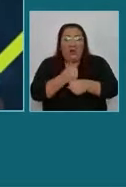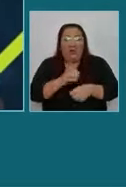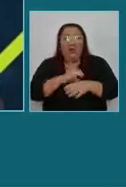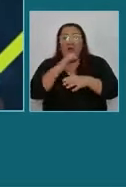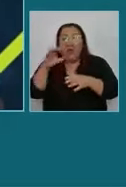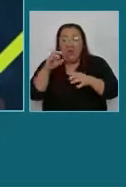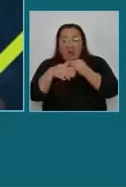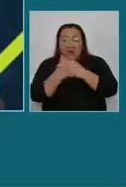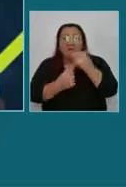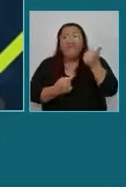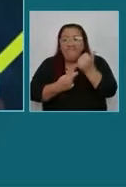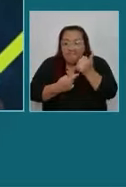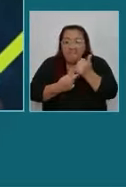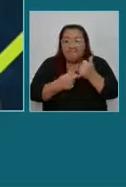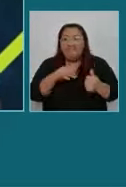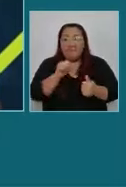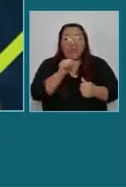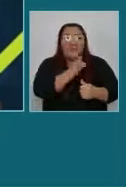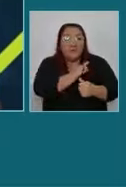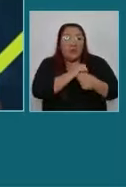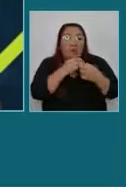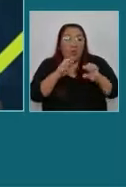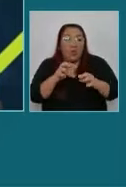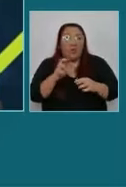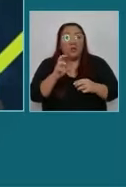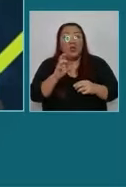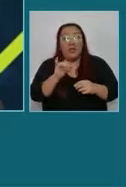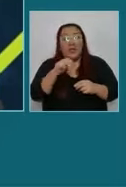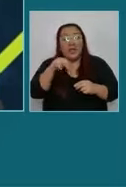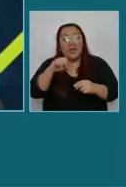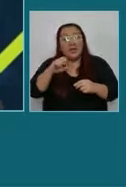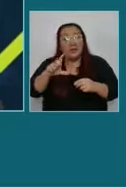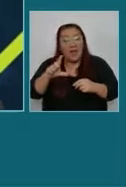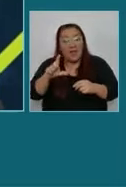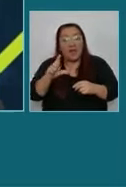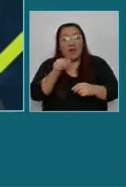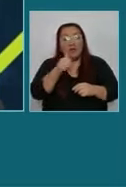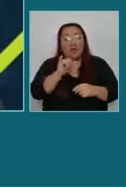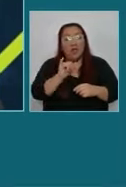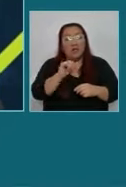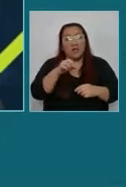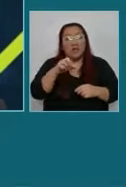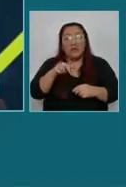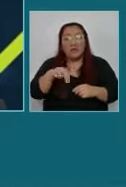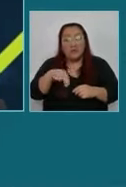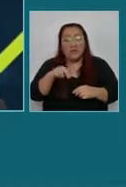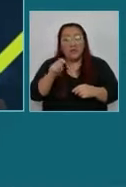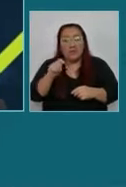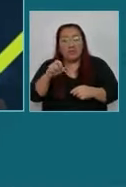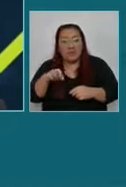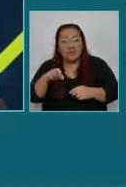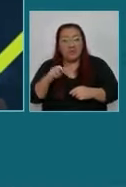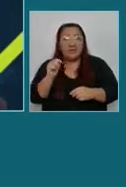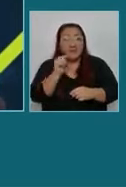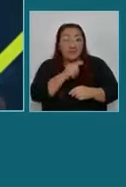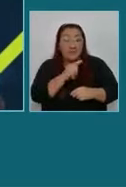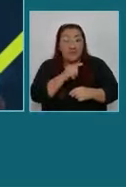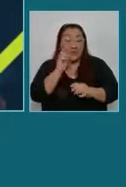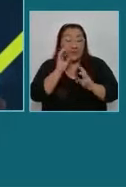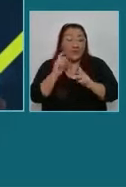ejemplo, tecnológicas, empresas, son institutos públicos, como son el INITEL y el ITP. Pensamos que una institución quizás